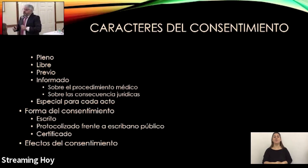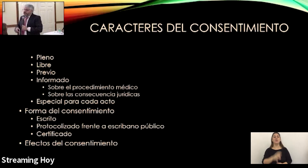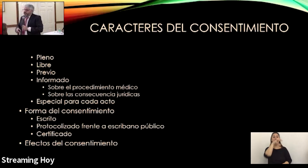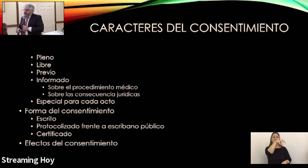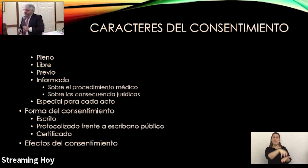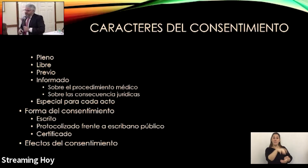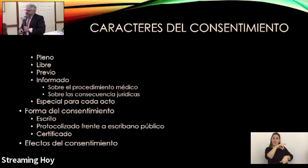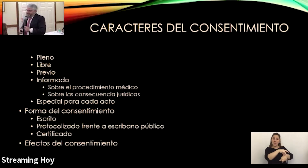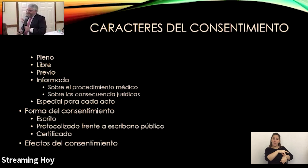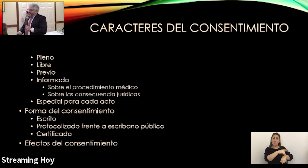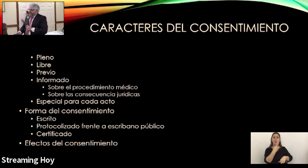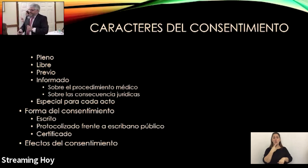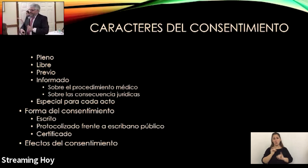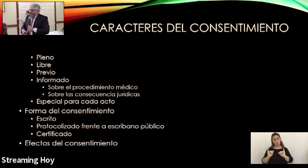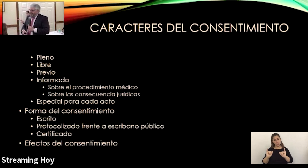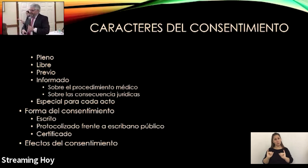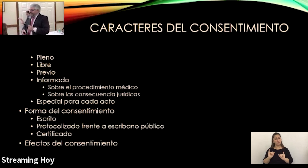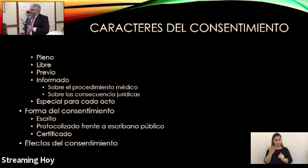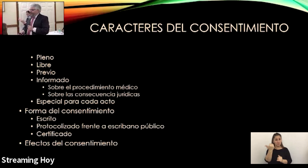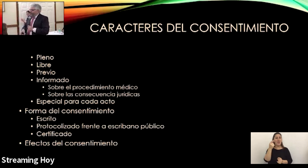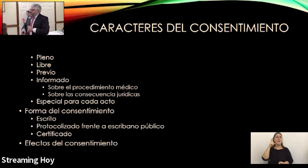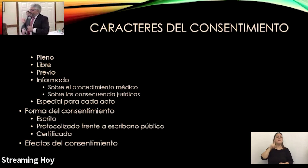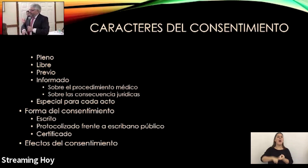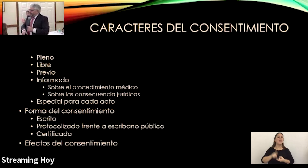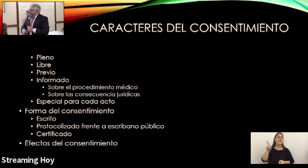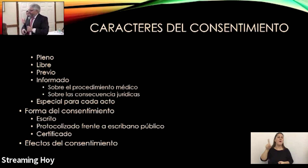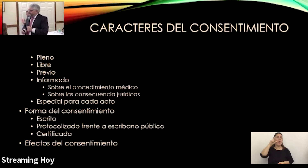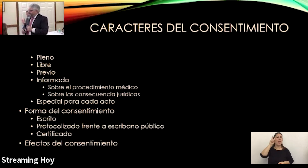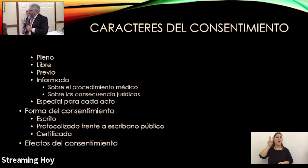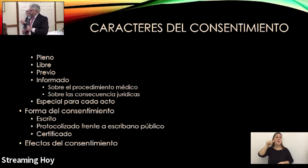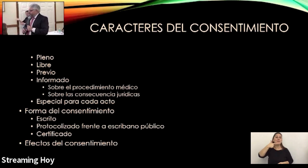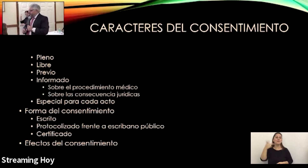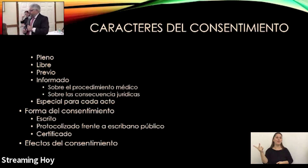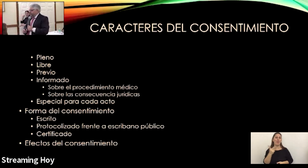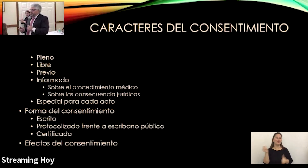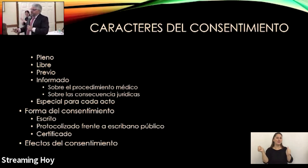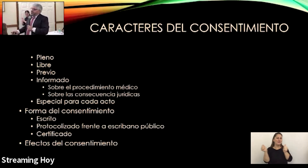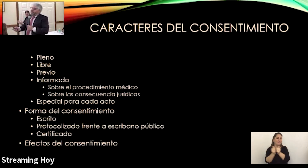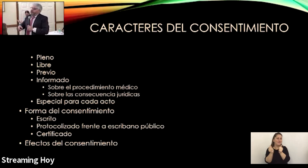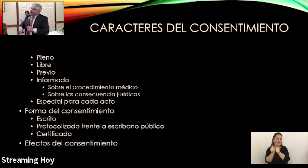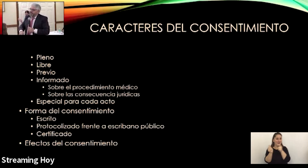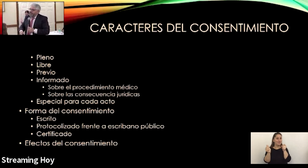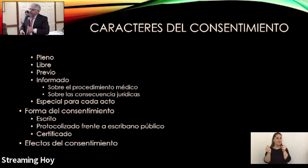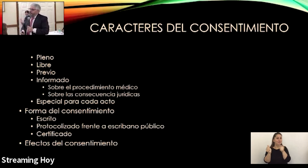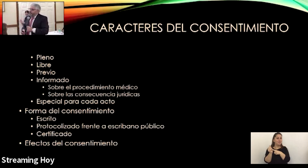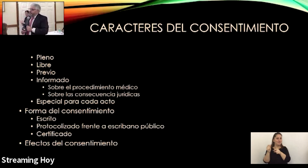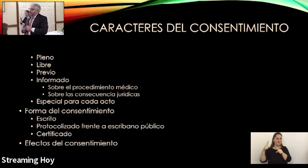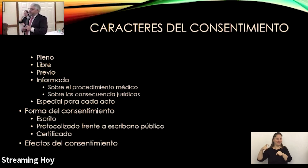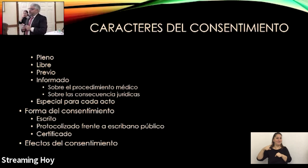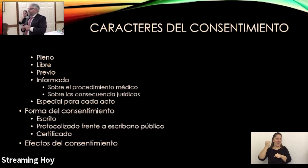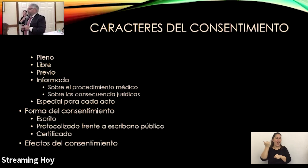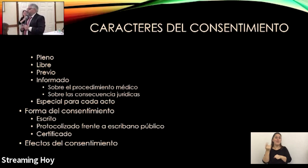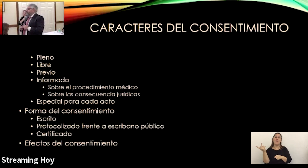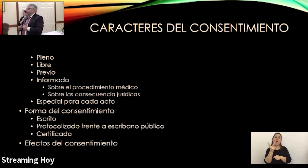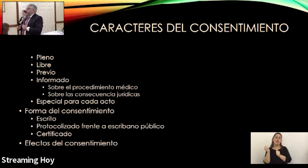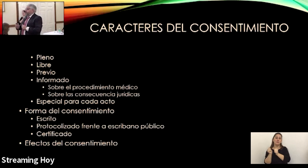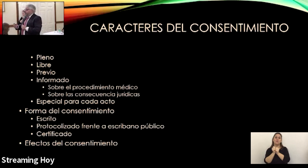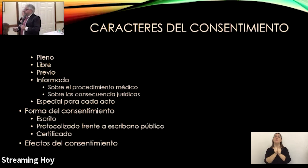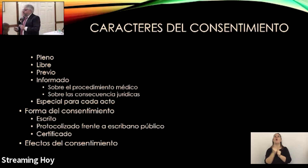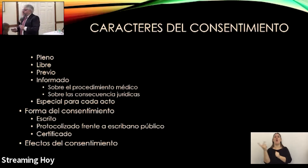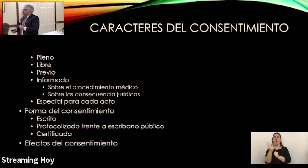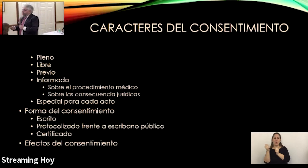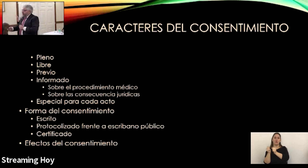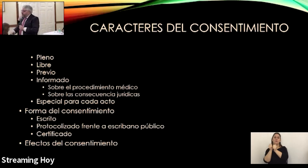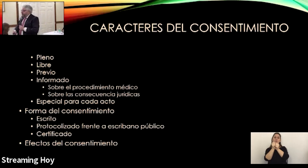todo muy lindo, pero venga con el señor Evans, que es la otra mitad de este asunto. Vino el señor Evans y dijo,